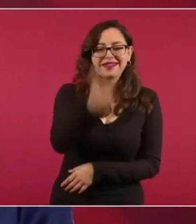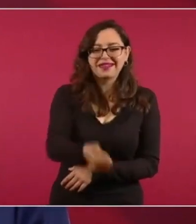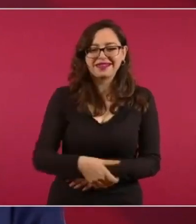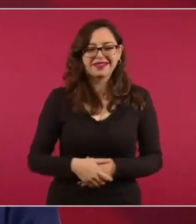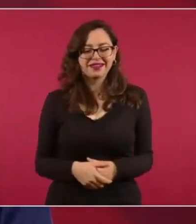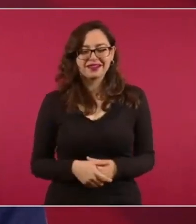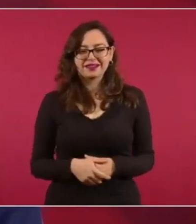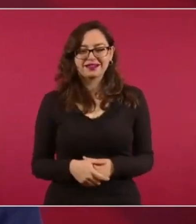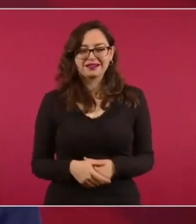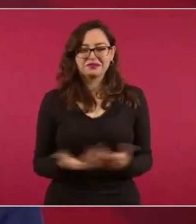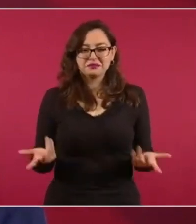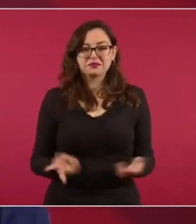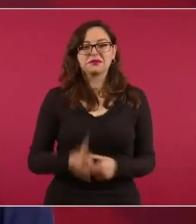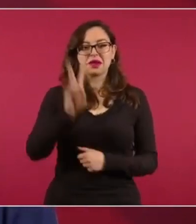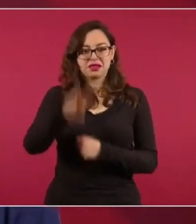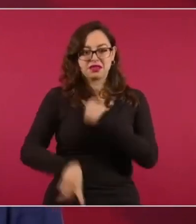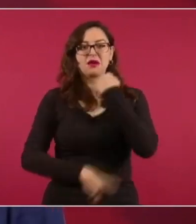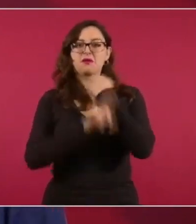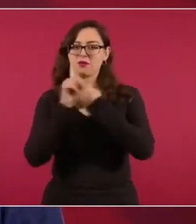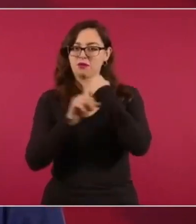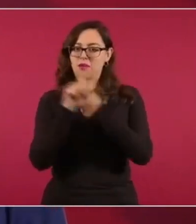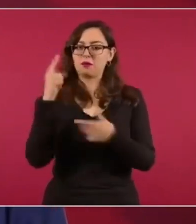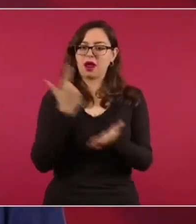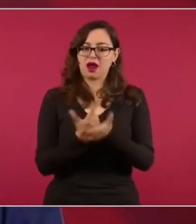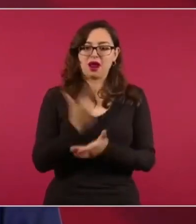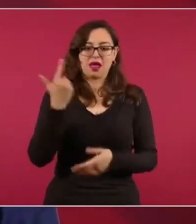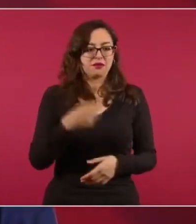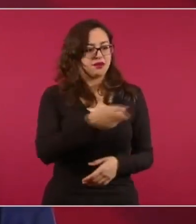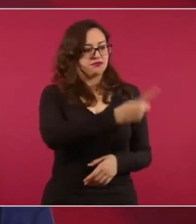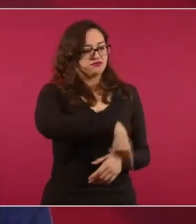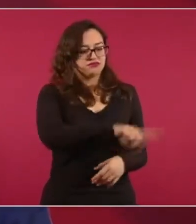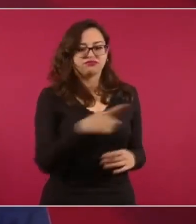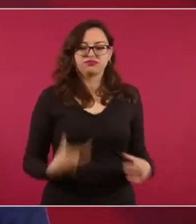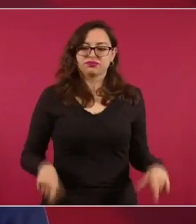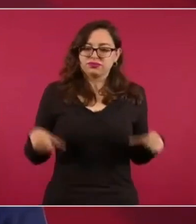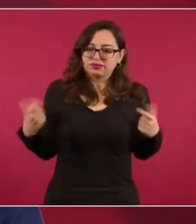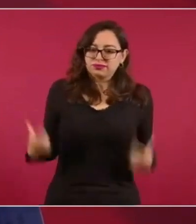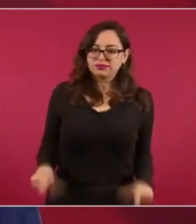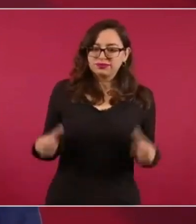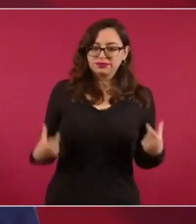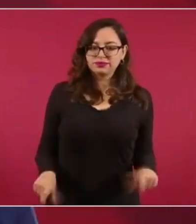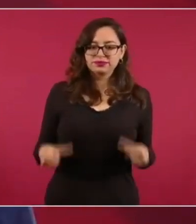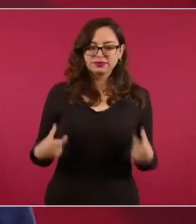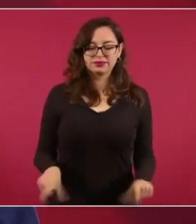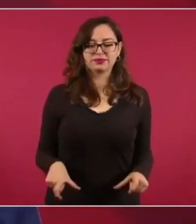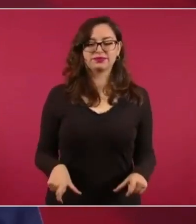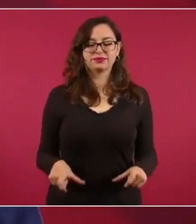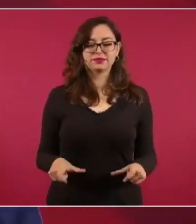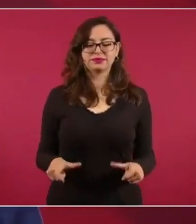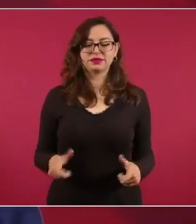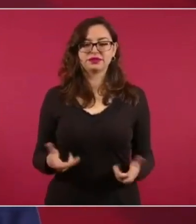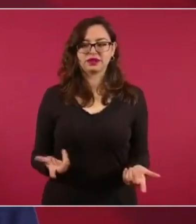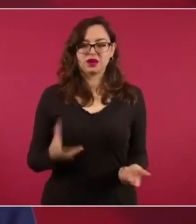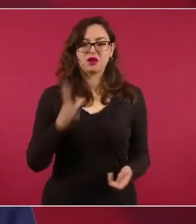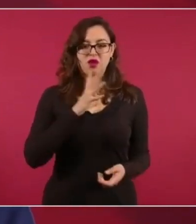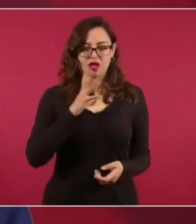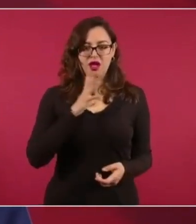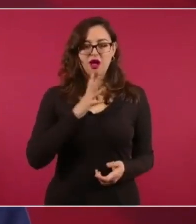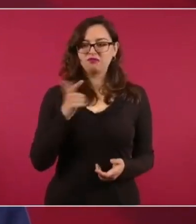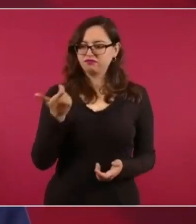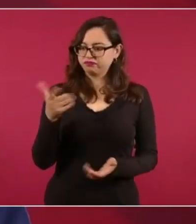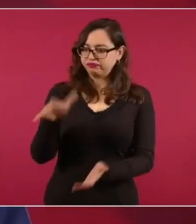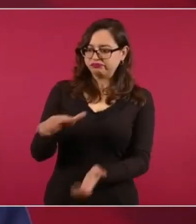cuando lo cierto es que los de mero arriba, los que obtenían más